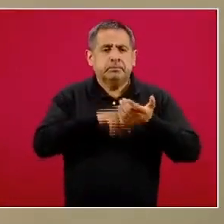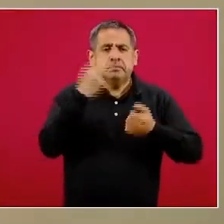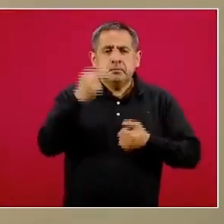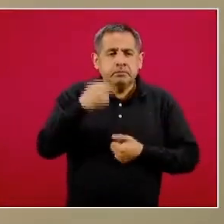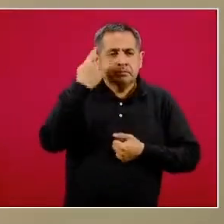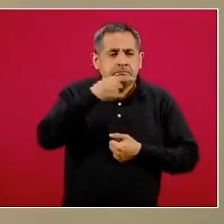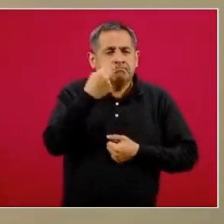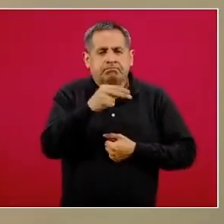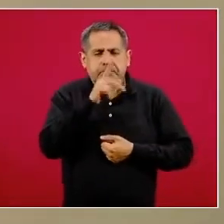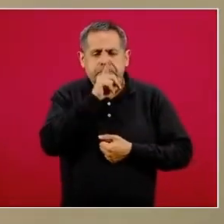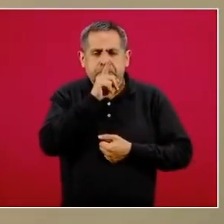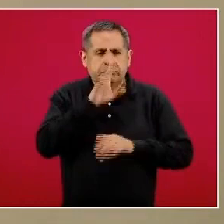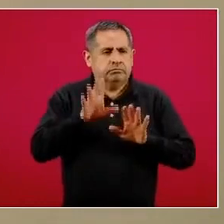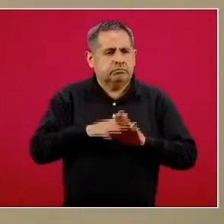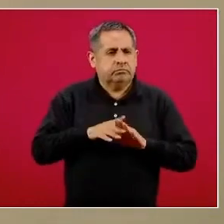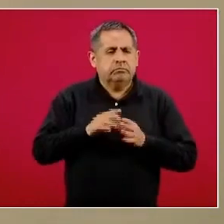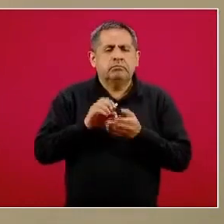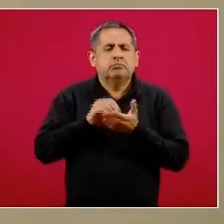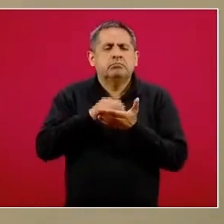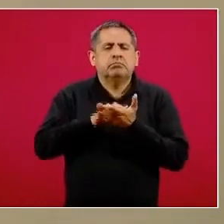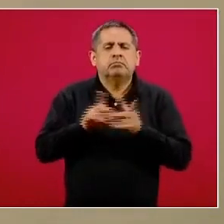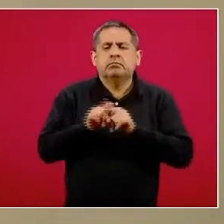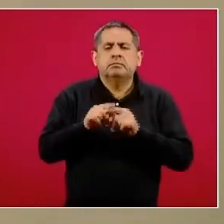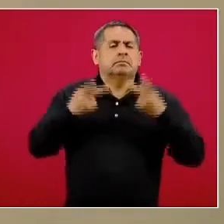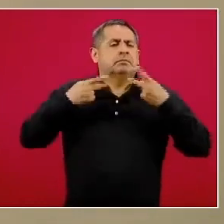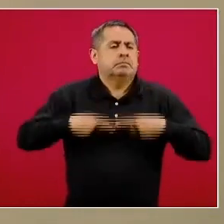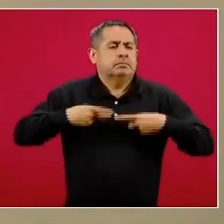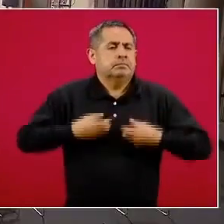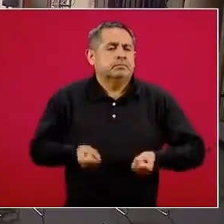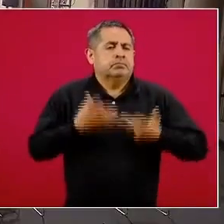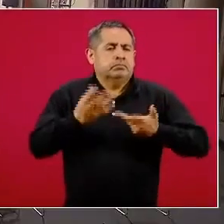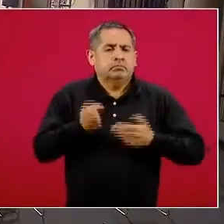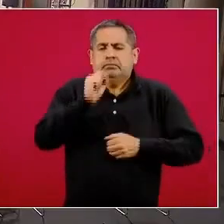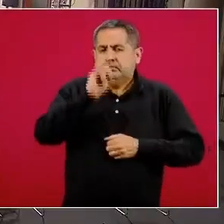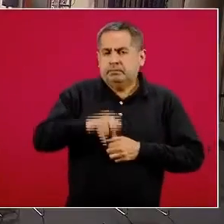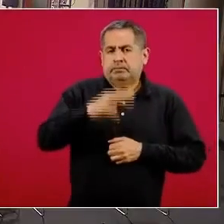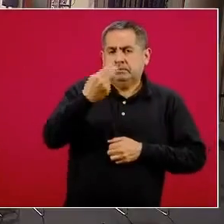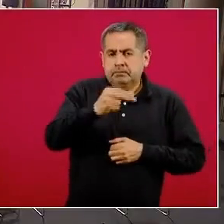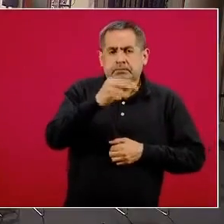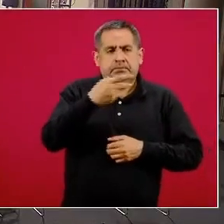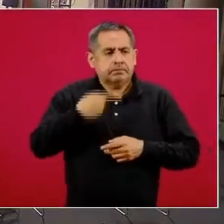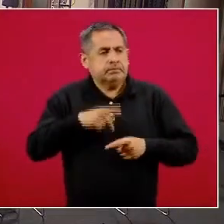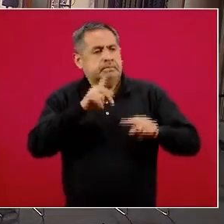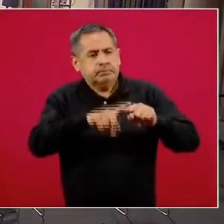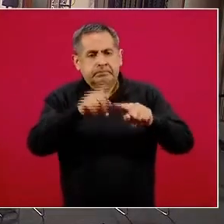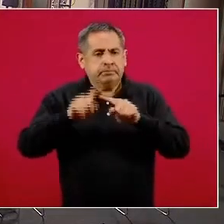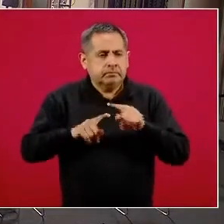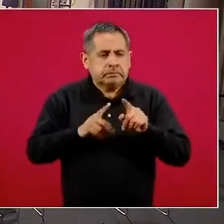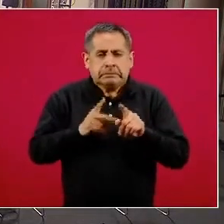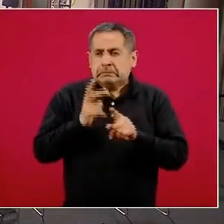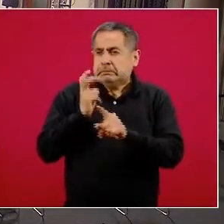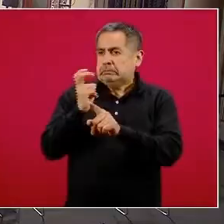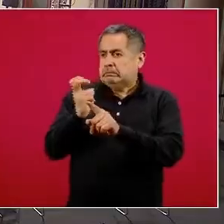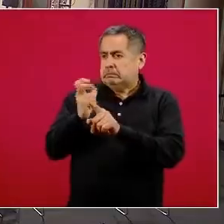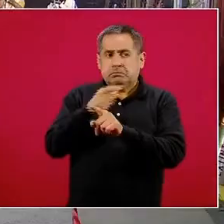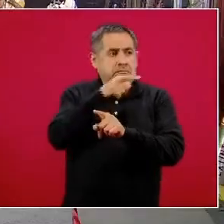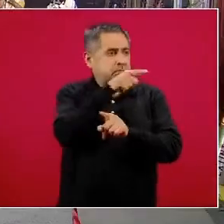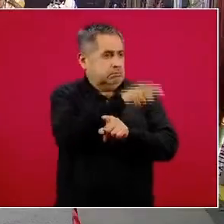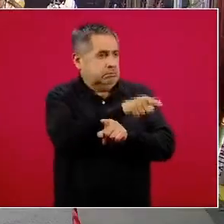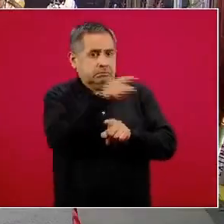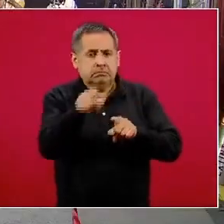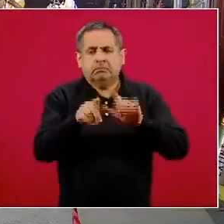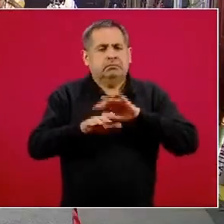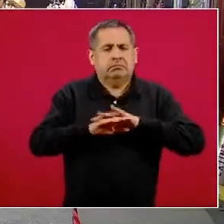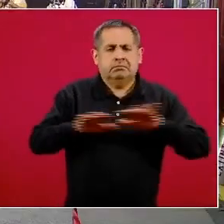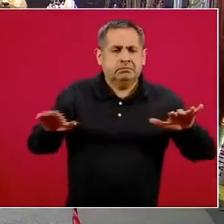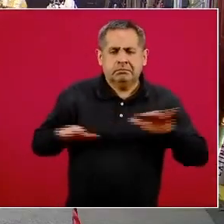son digamos anonimizados y sin probabilidad de poder hacer un vínculo entre la persona, en